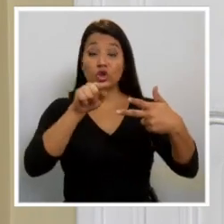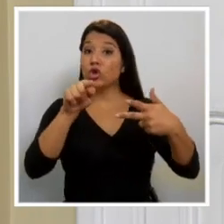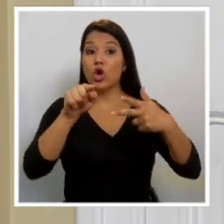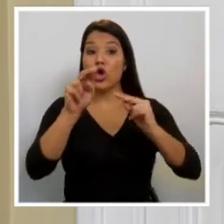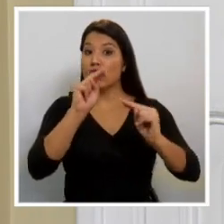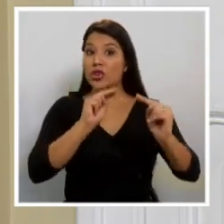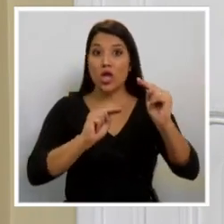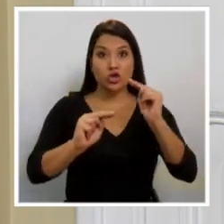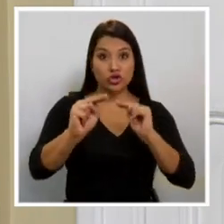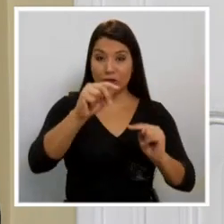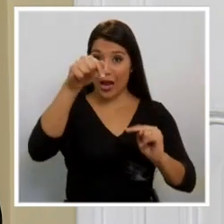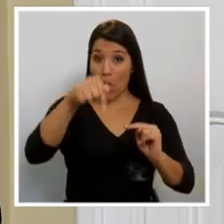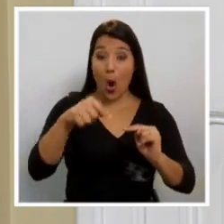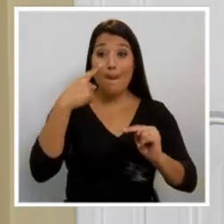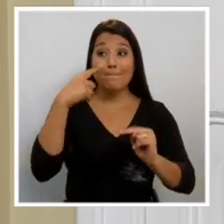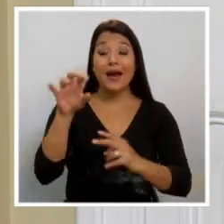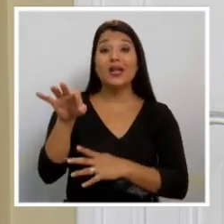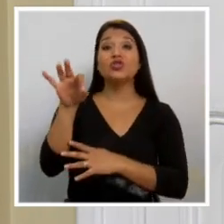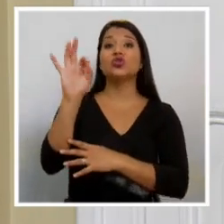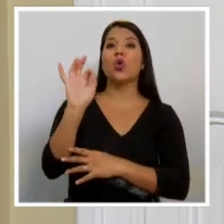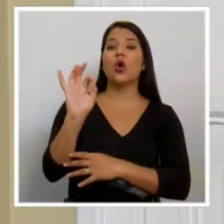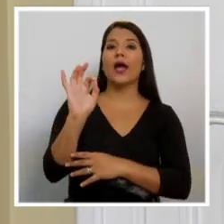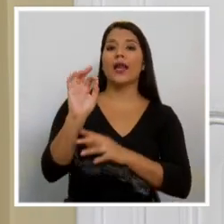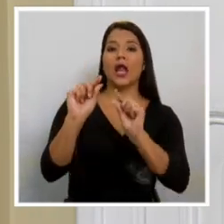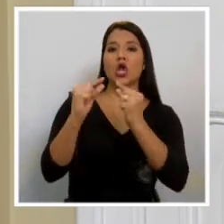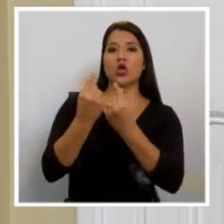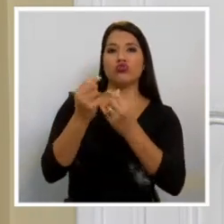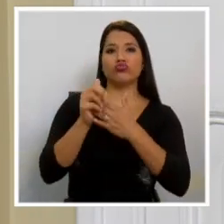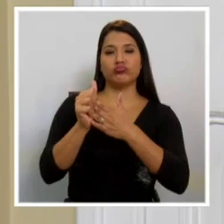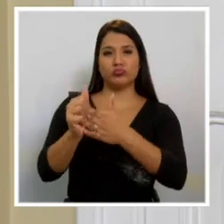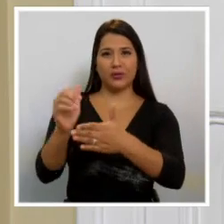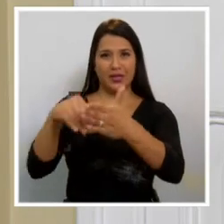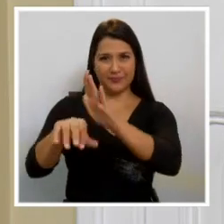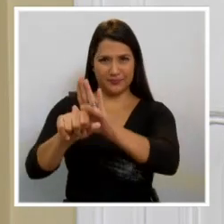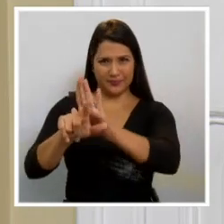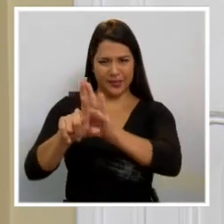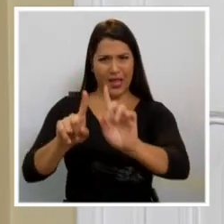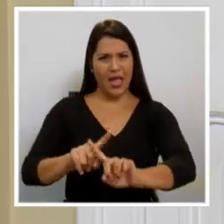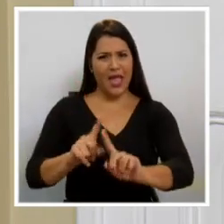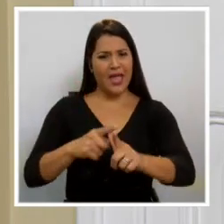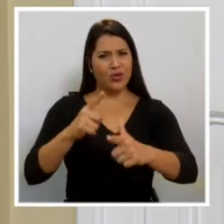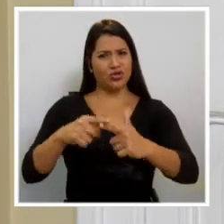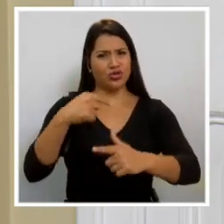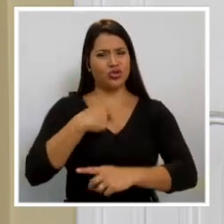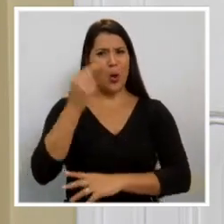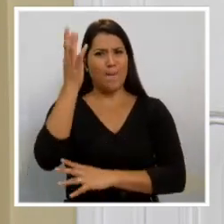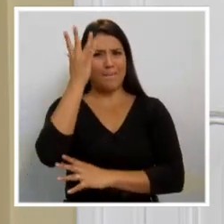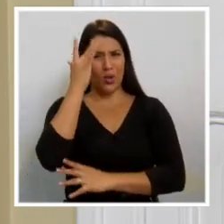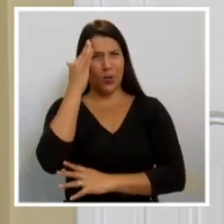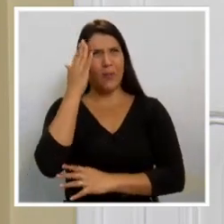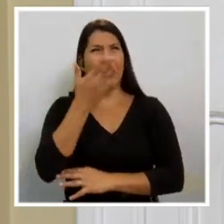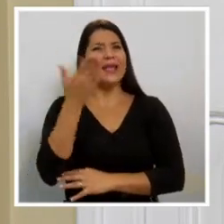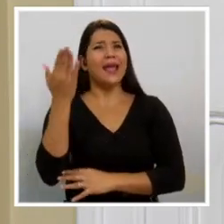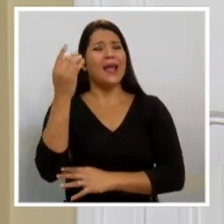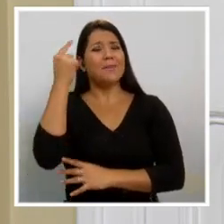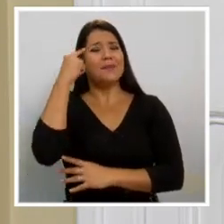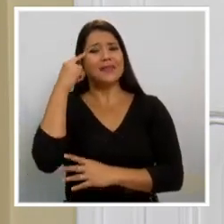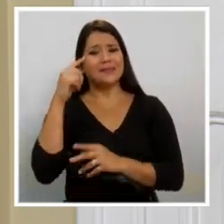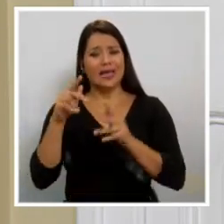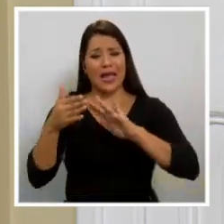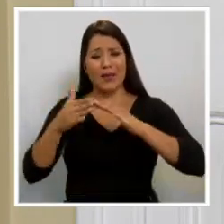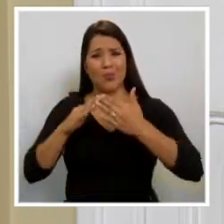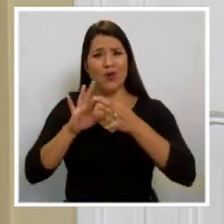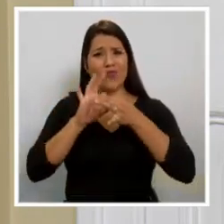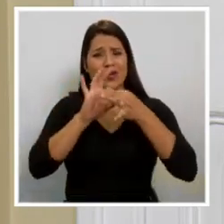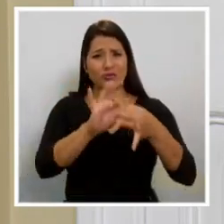directorio. Y eso a mí me preocupa de cara también a la credibilidad que tiene la gente, ya no en los políticos y en los partidos, sino en el mismo